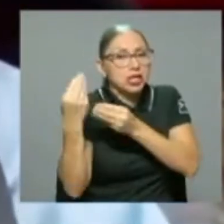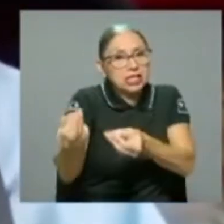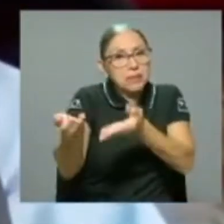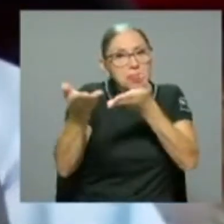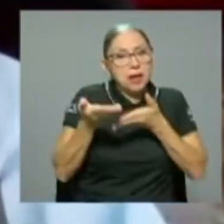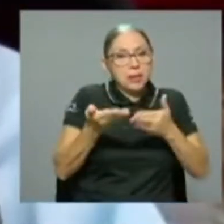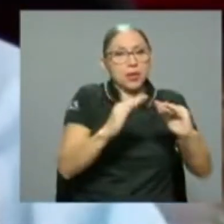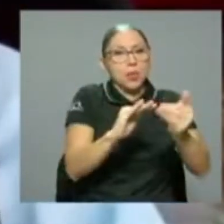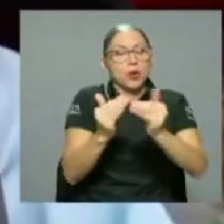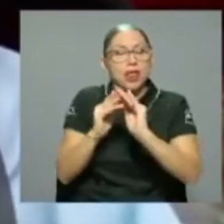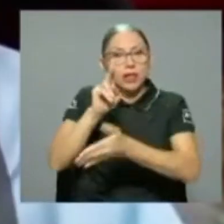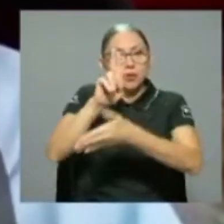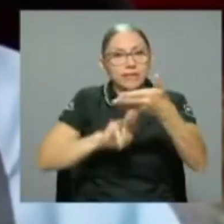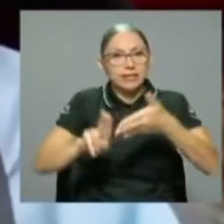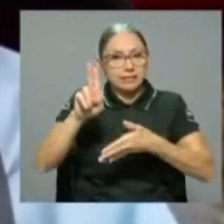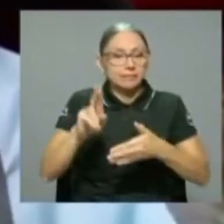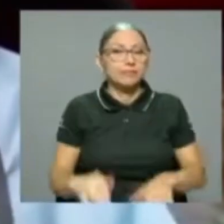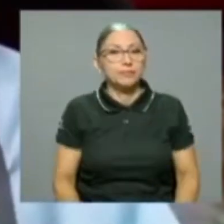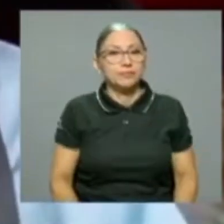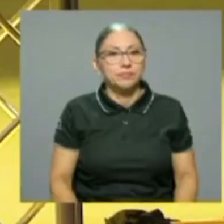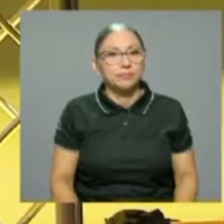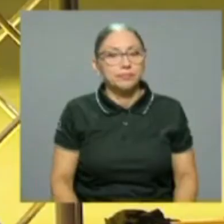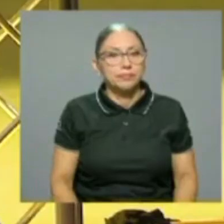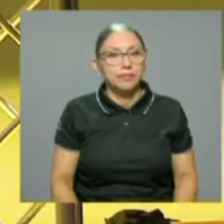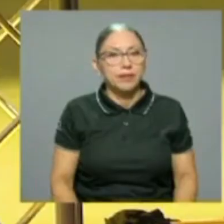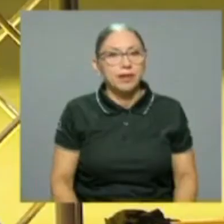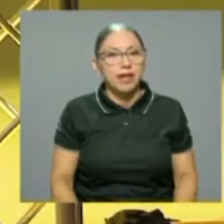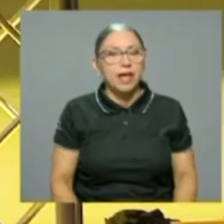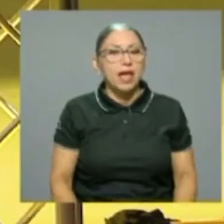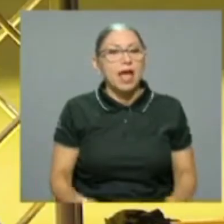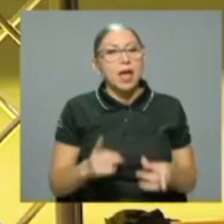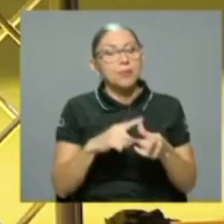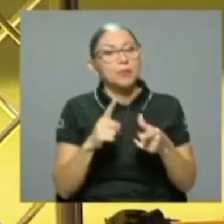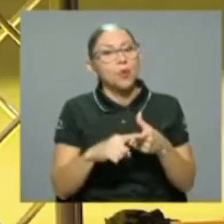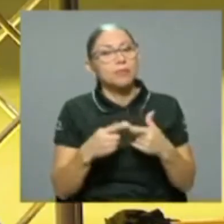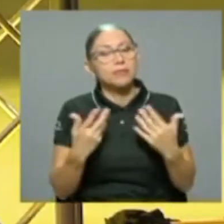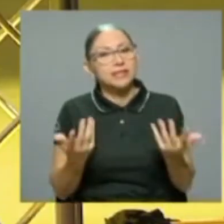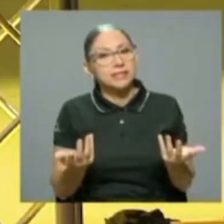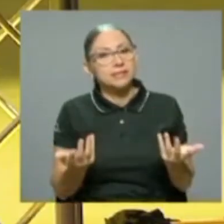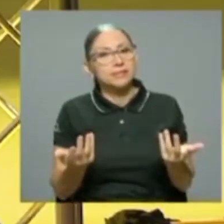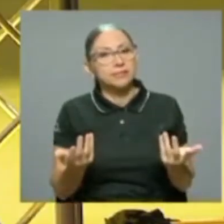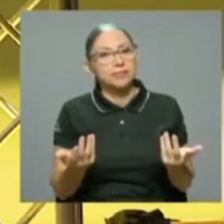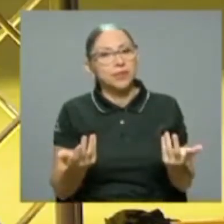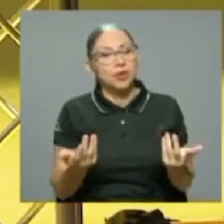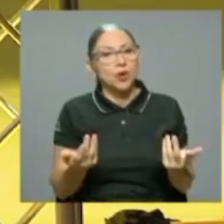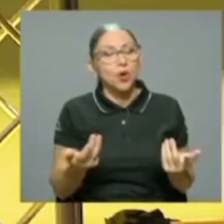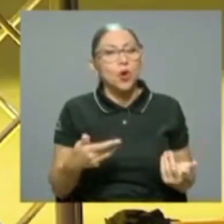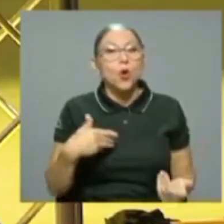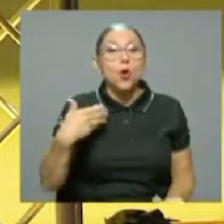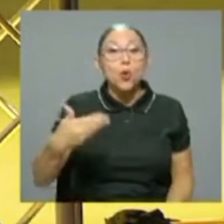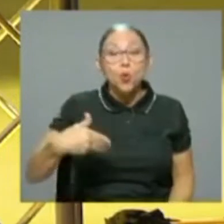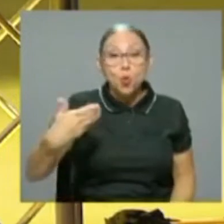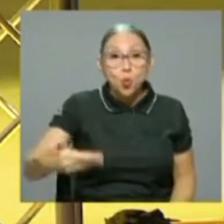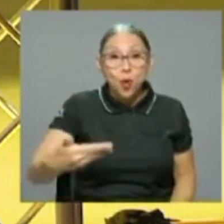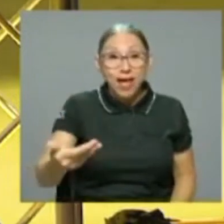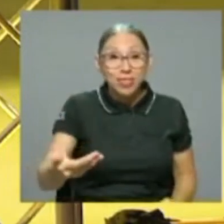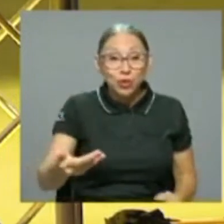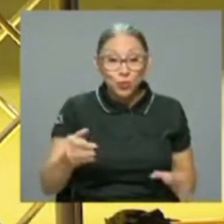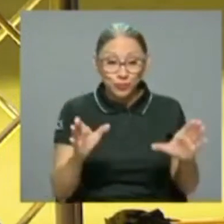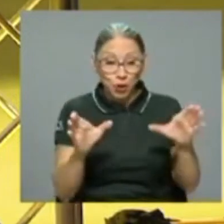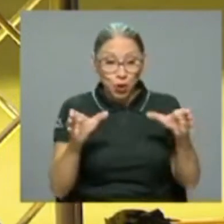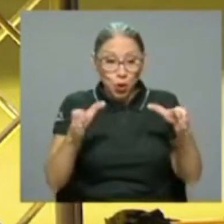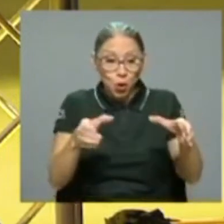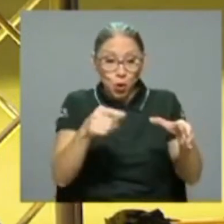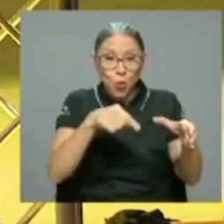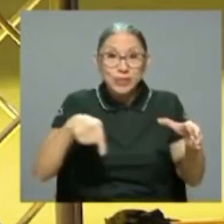universitaria me puso en mis manos. Y entonces ahí, cuando la comisión que iba a hacer el